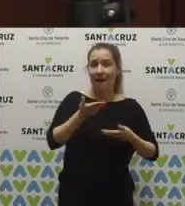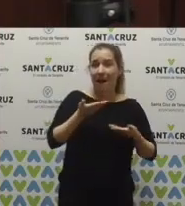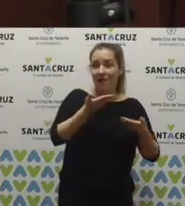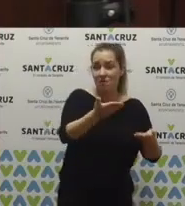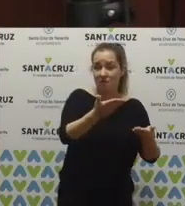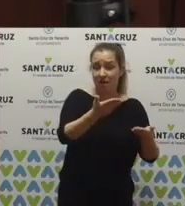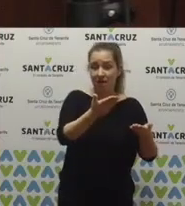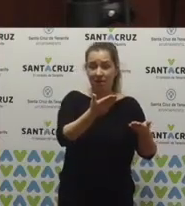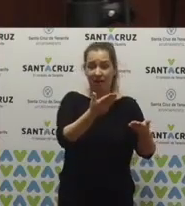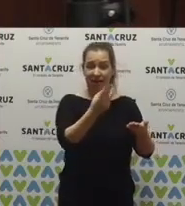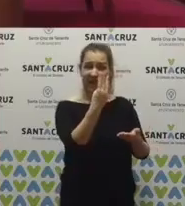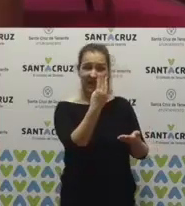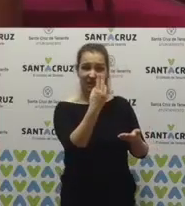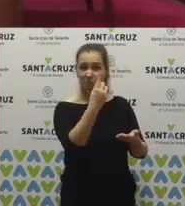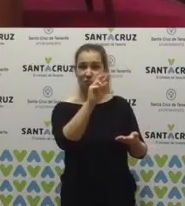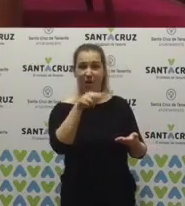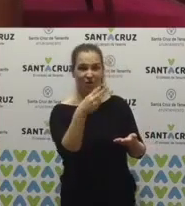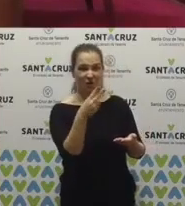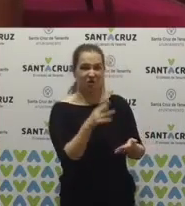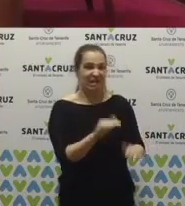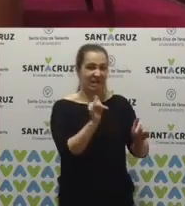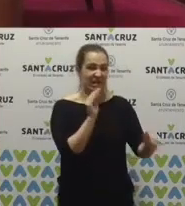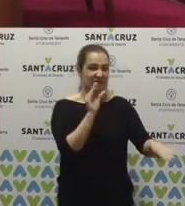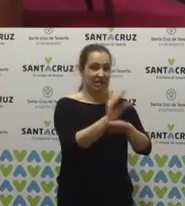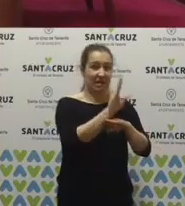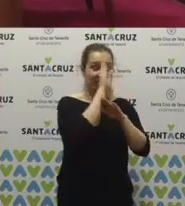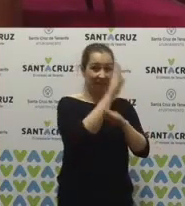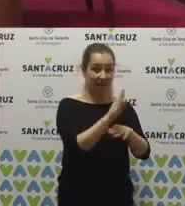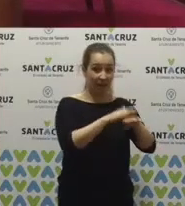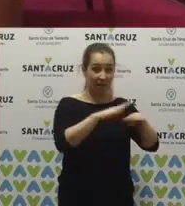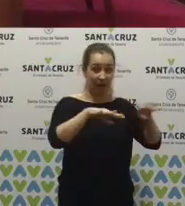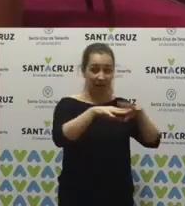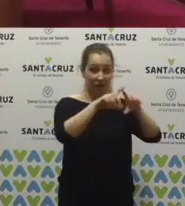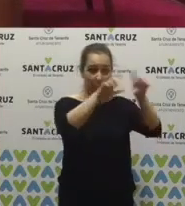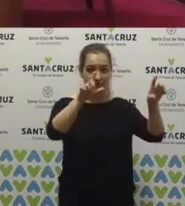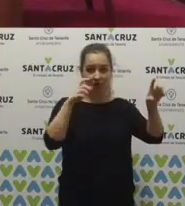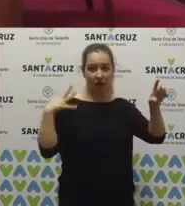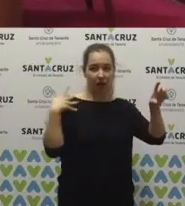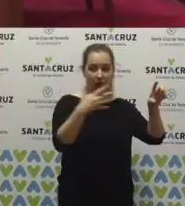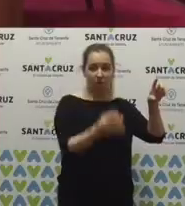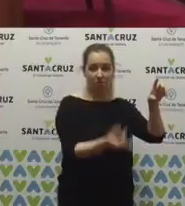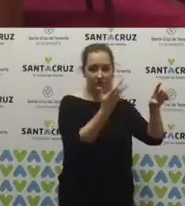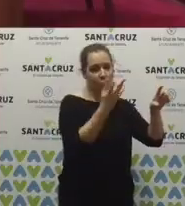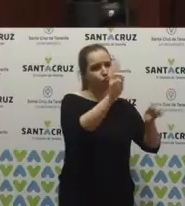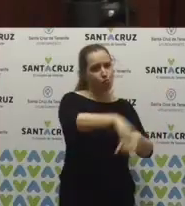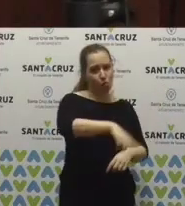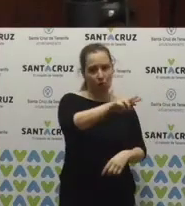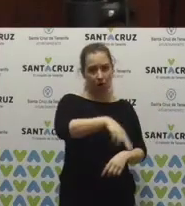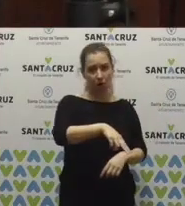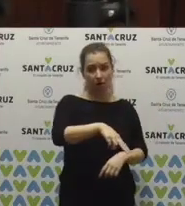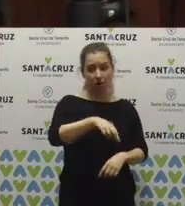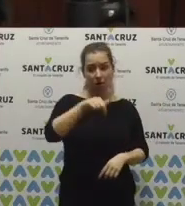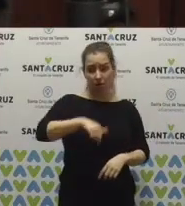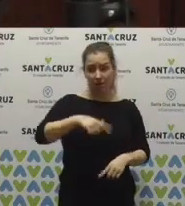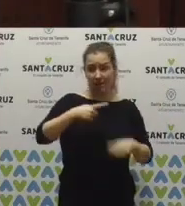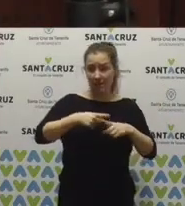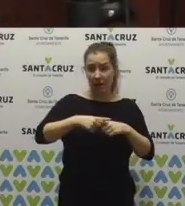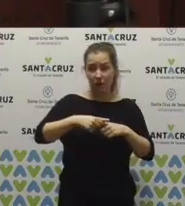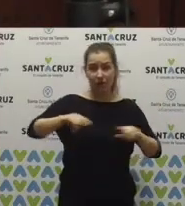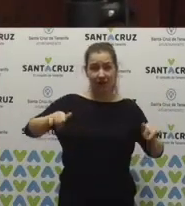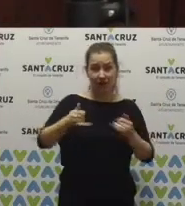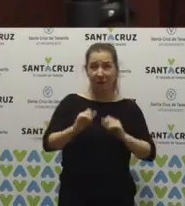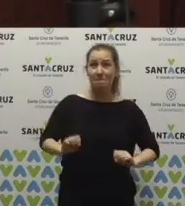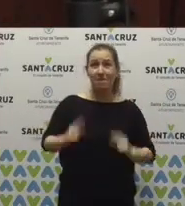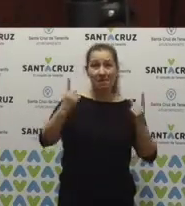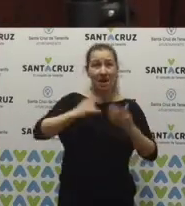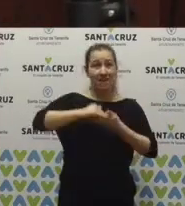de ni un euro directa para el tejido empresarial quien es la primera crisis que sufre esta cruz de tenerife tenemos